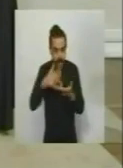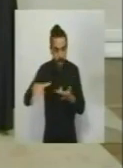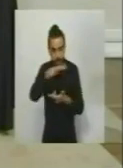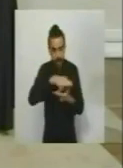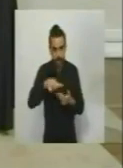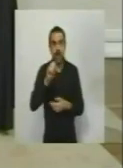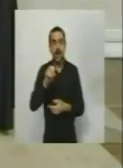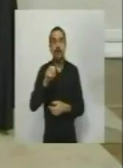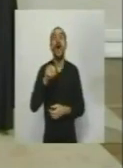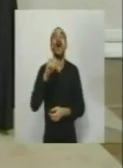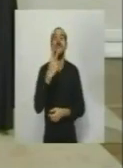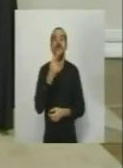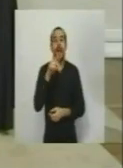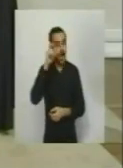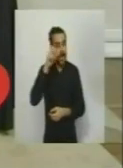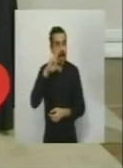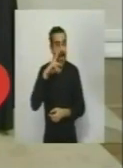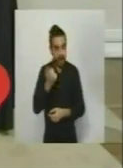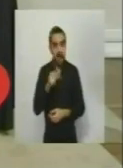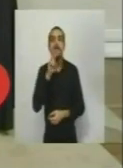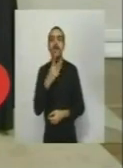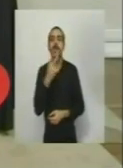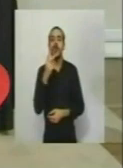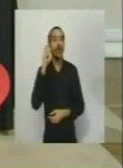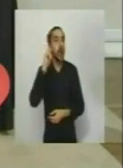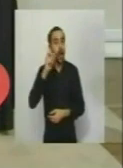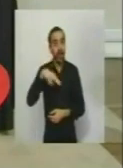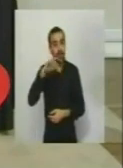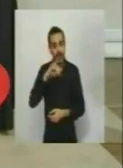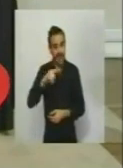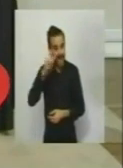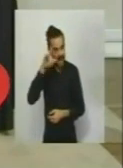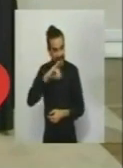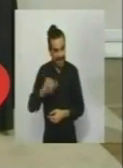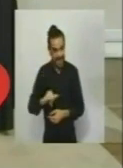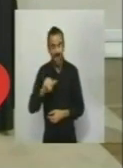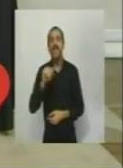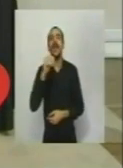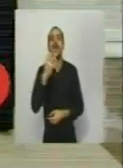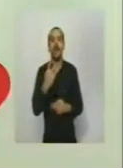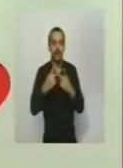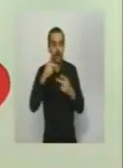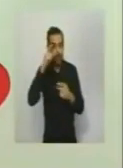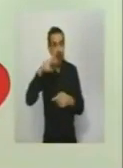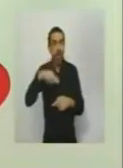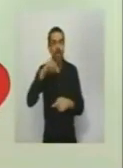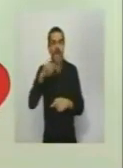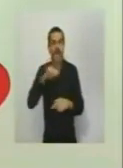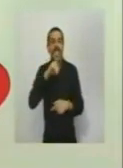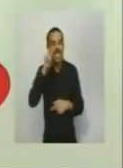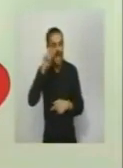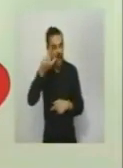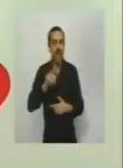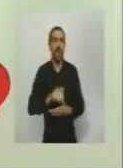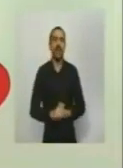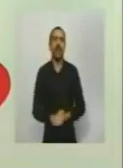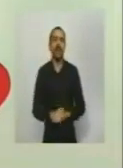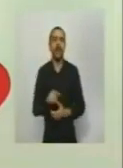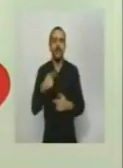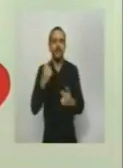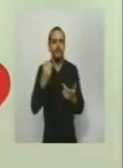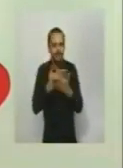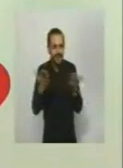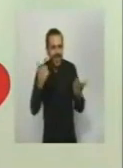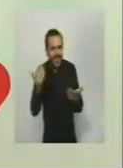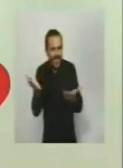Wetzel. Buen mediodía para todos. Desde la Secretaría de Ambiente es grato informar que